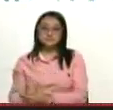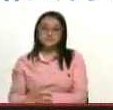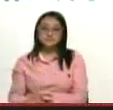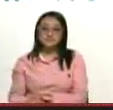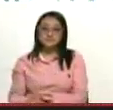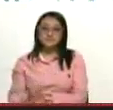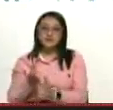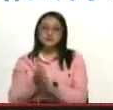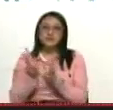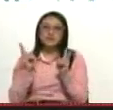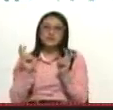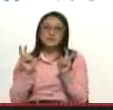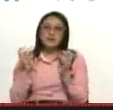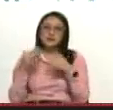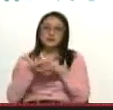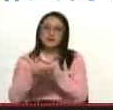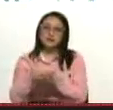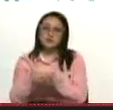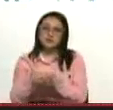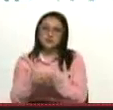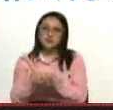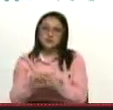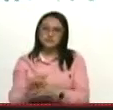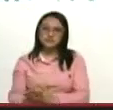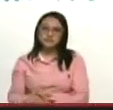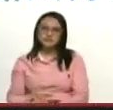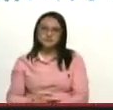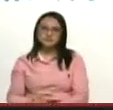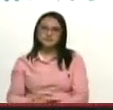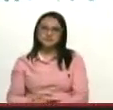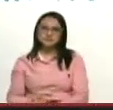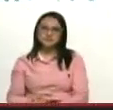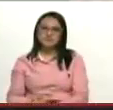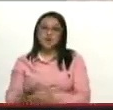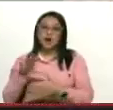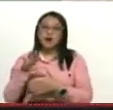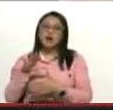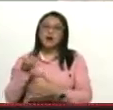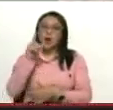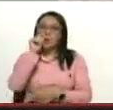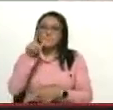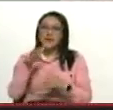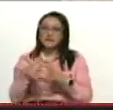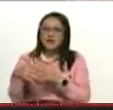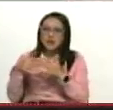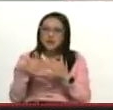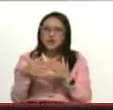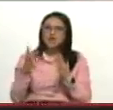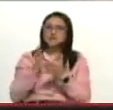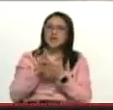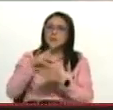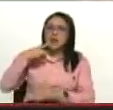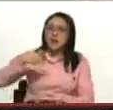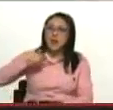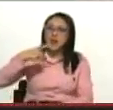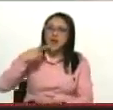con respecto a la integración Los Americanos siempre hablan de integración